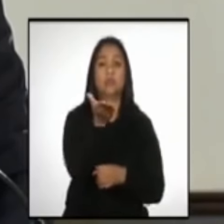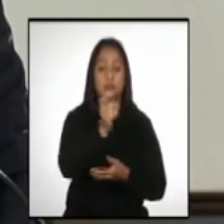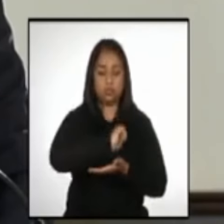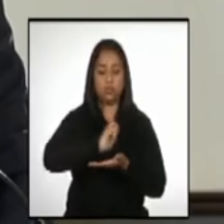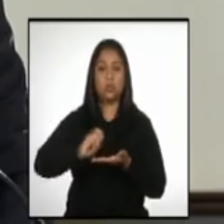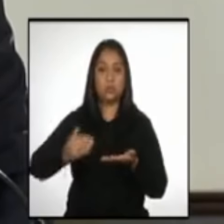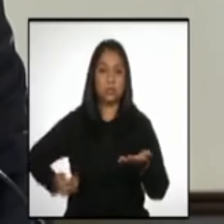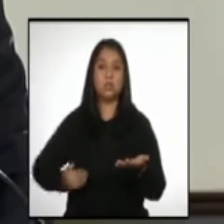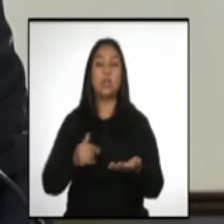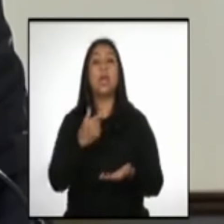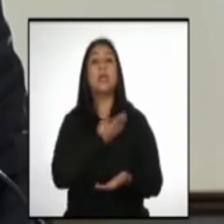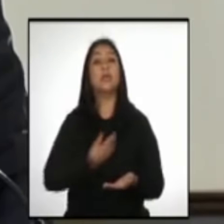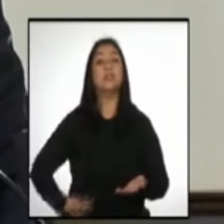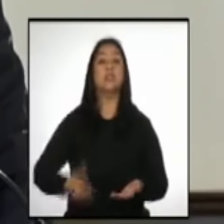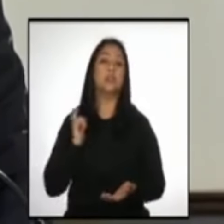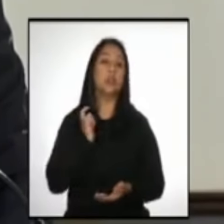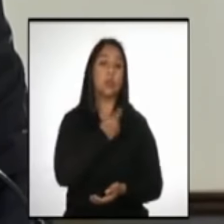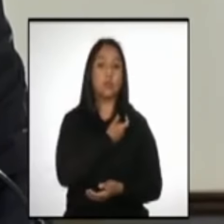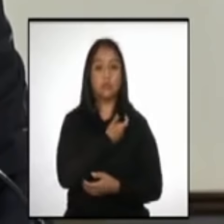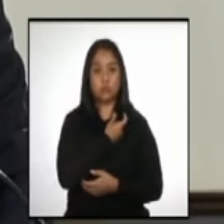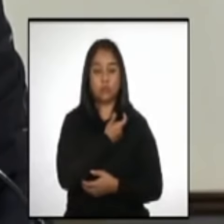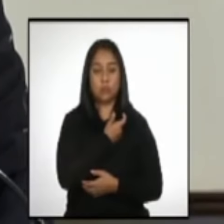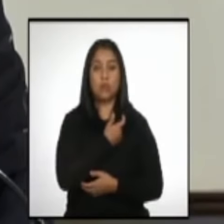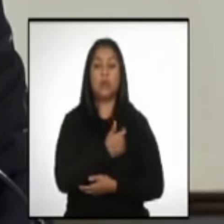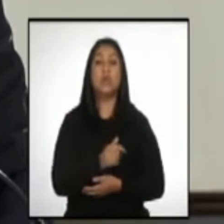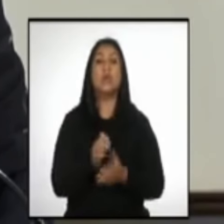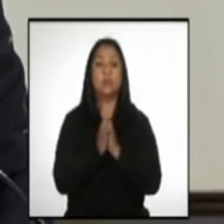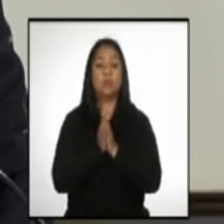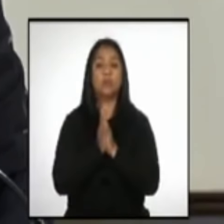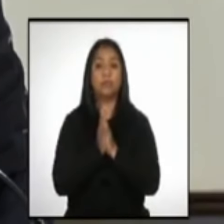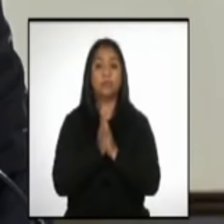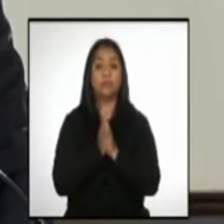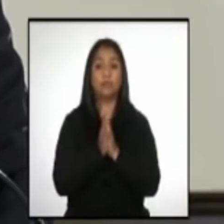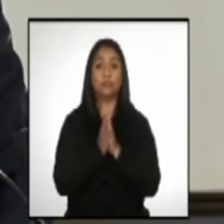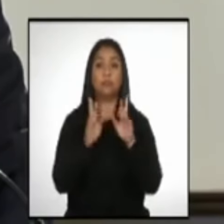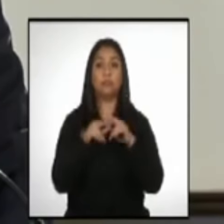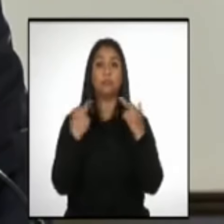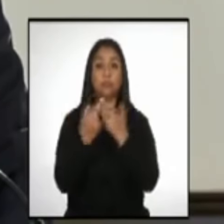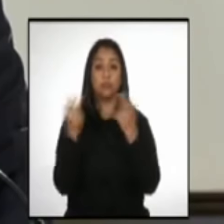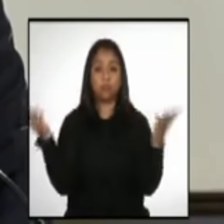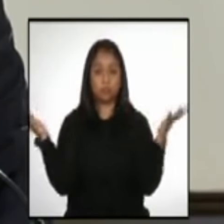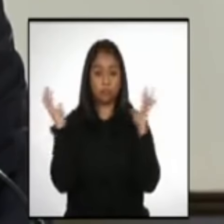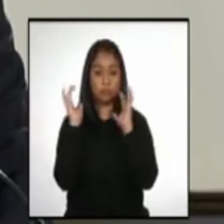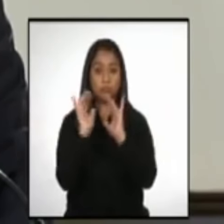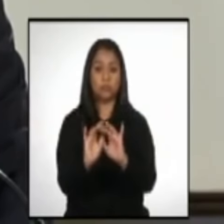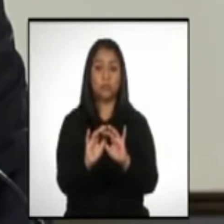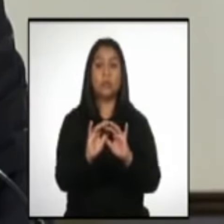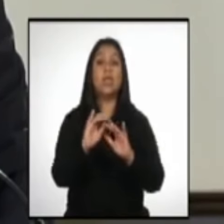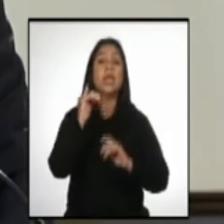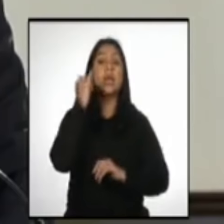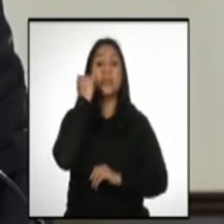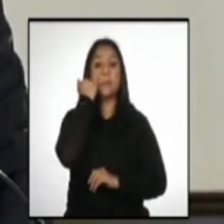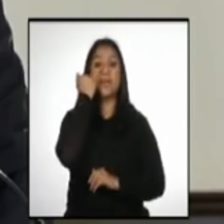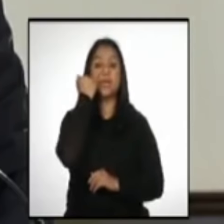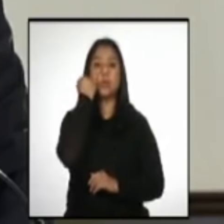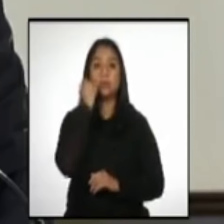al presidente del Congreso de la República que cite al Congreso a una sesión el miércoles a las